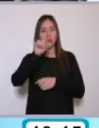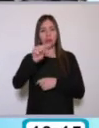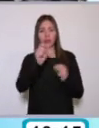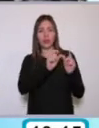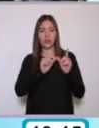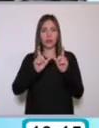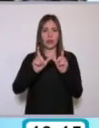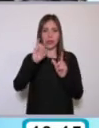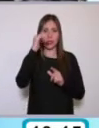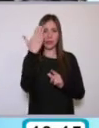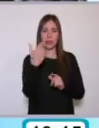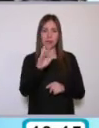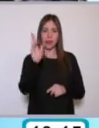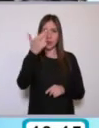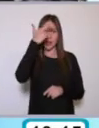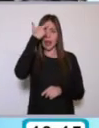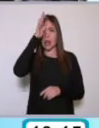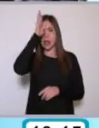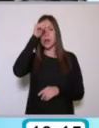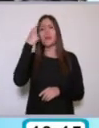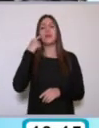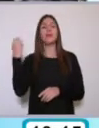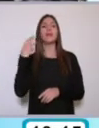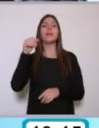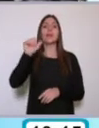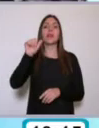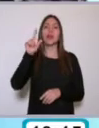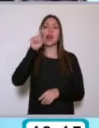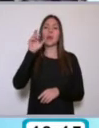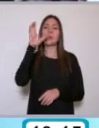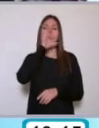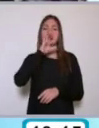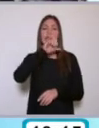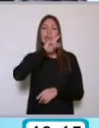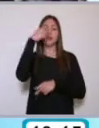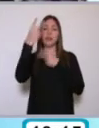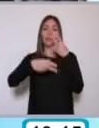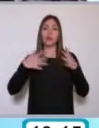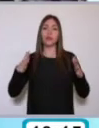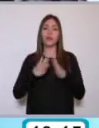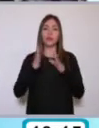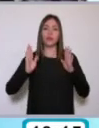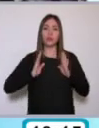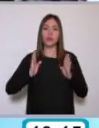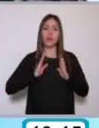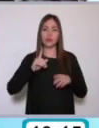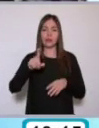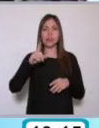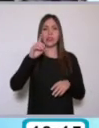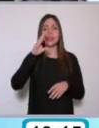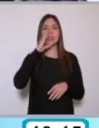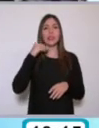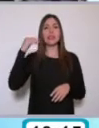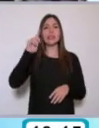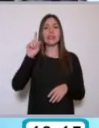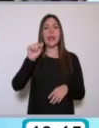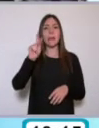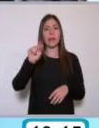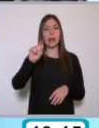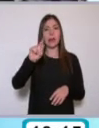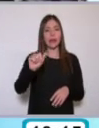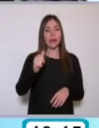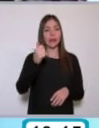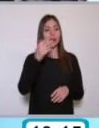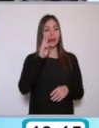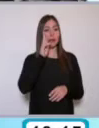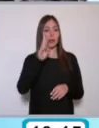de Aguascalientes? Sí. Entonces, que es cuando llegan ya los ejércitos de Zapata y de Villa. En esa fotografía se alcanza a ver el del sombrero de la izquierda que estamos viendo ahí, es